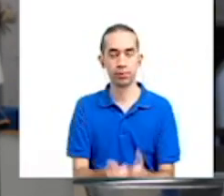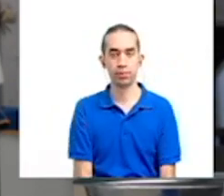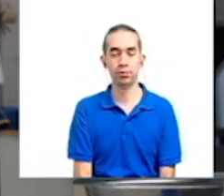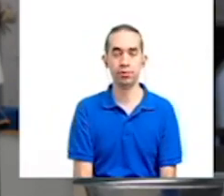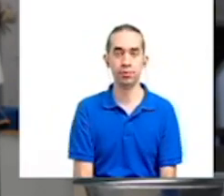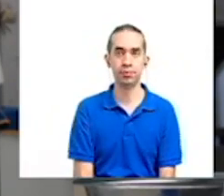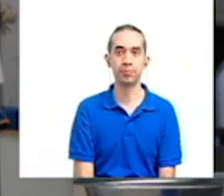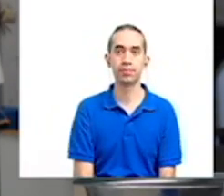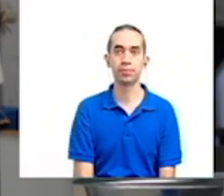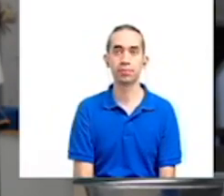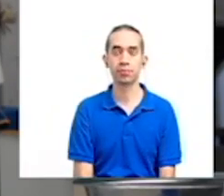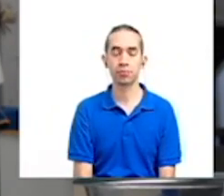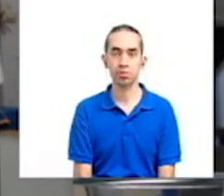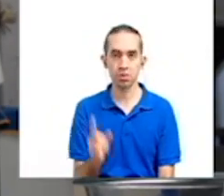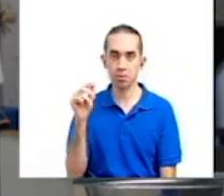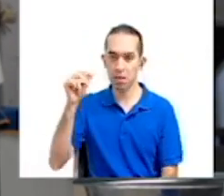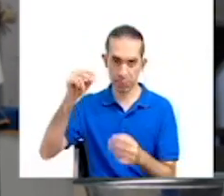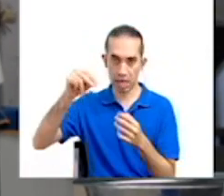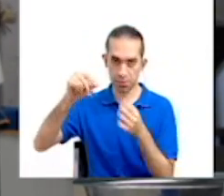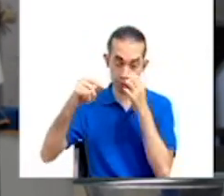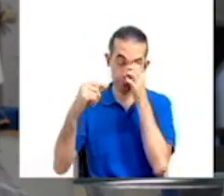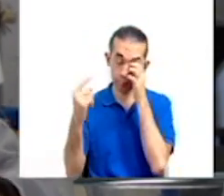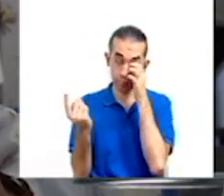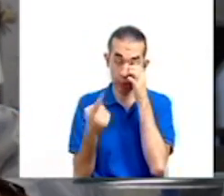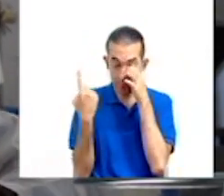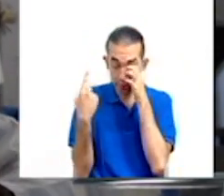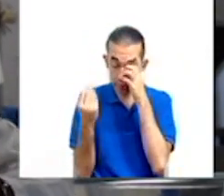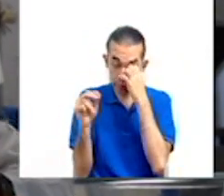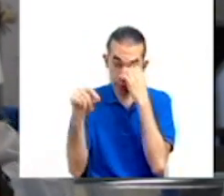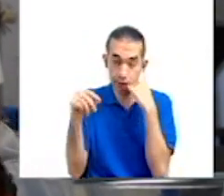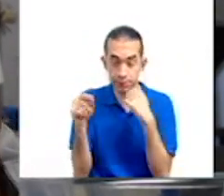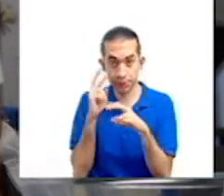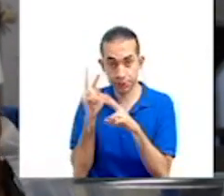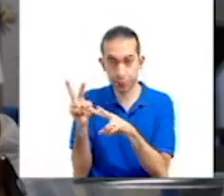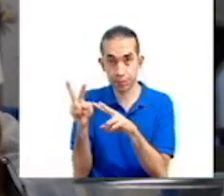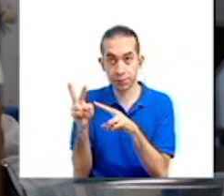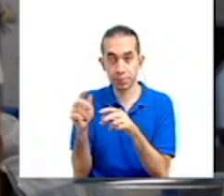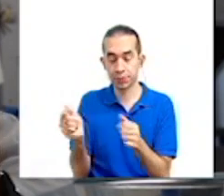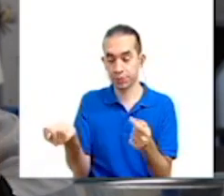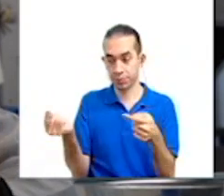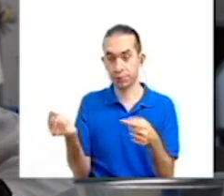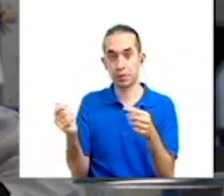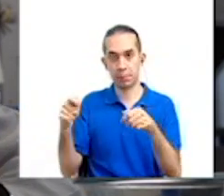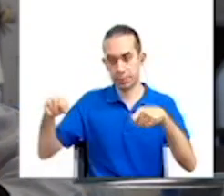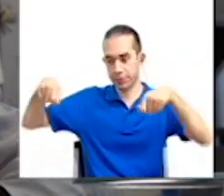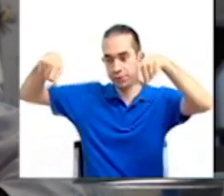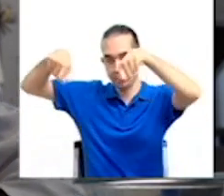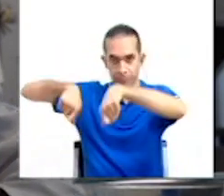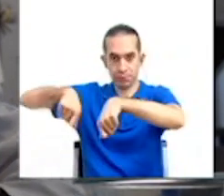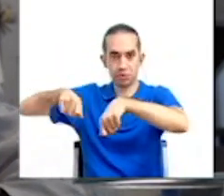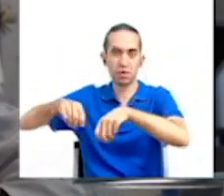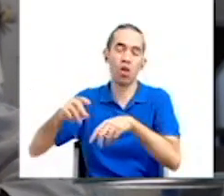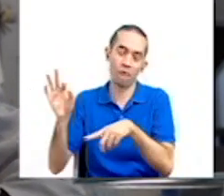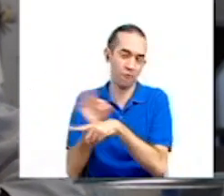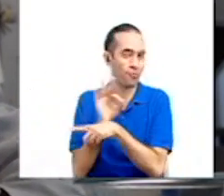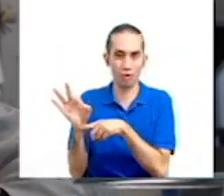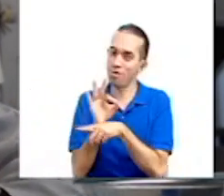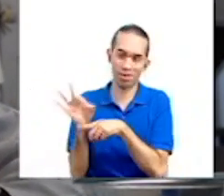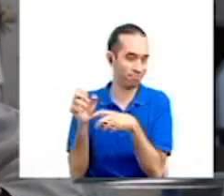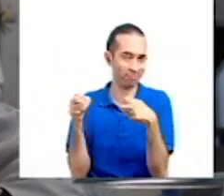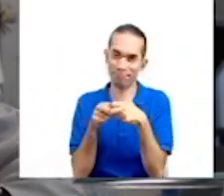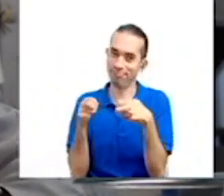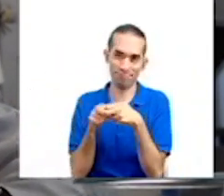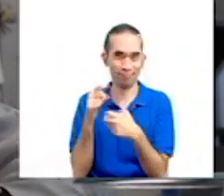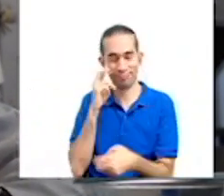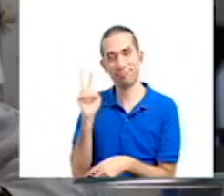Ok, si tengo solo la sal, voy a hacer lo siguiente. Voy a poner los cables solo en la sal para que vean que solo la sal no conduce la electricidad.